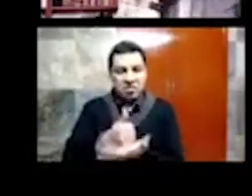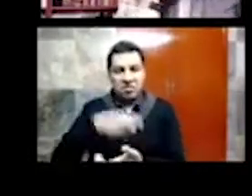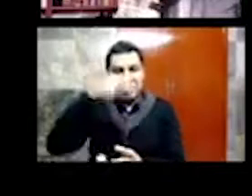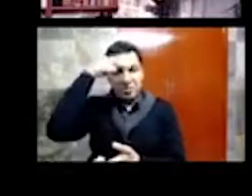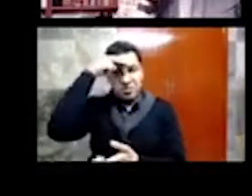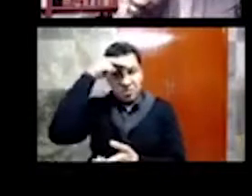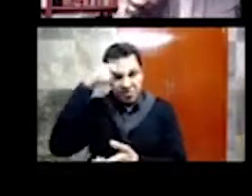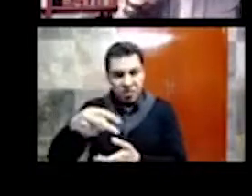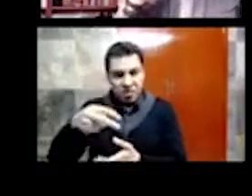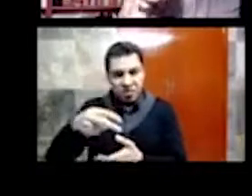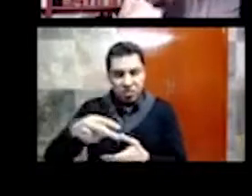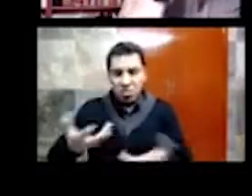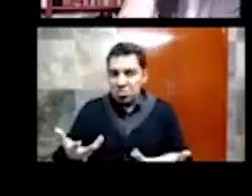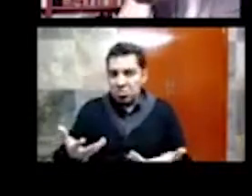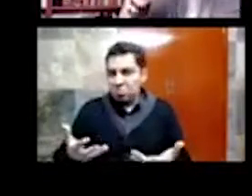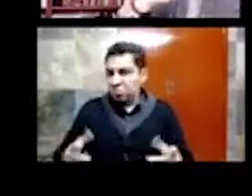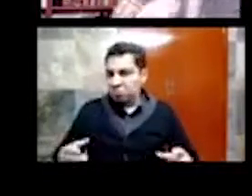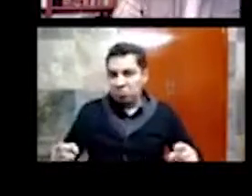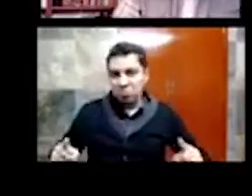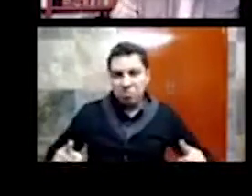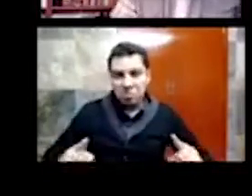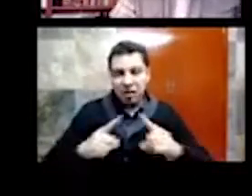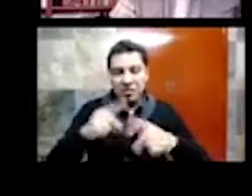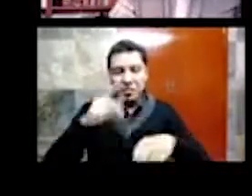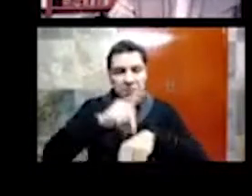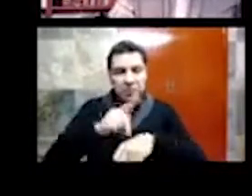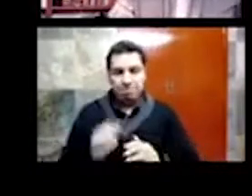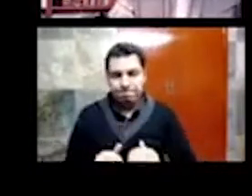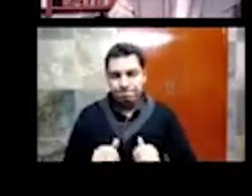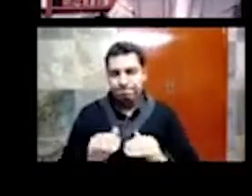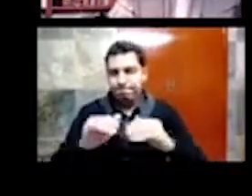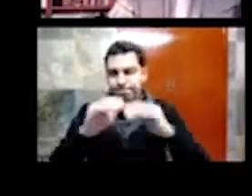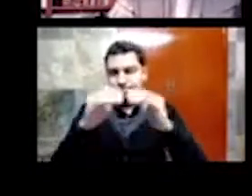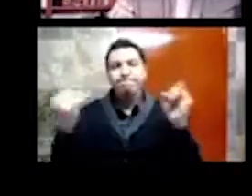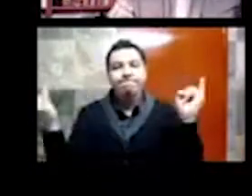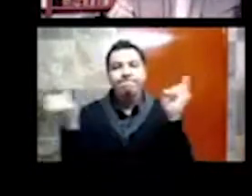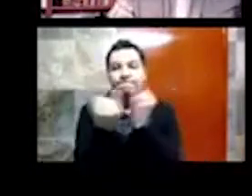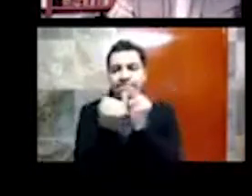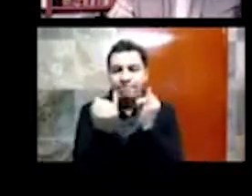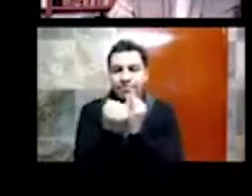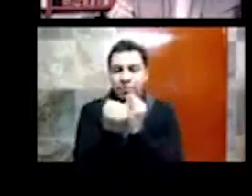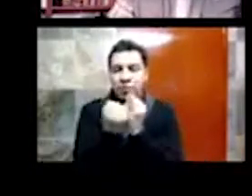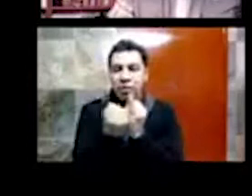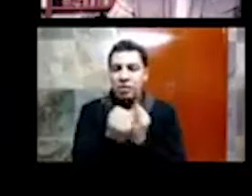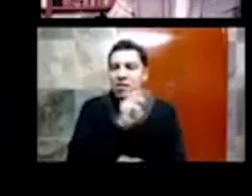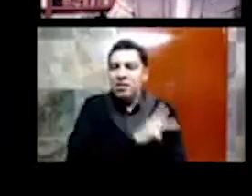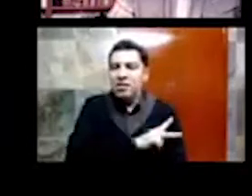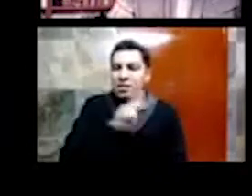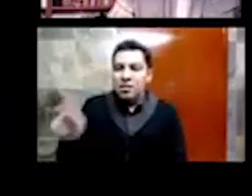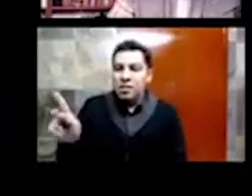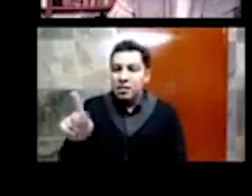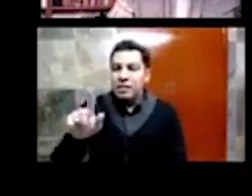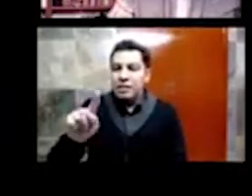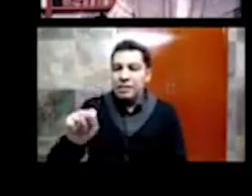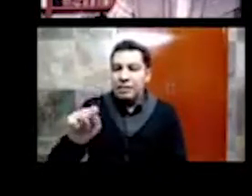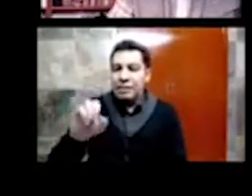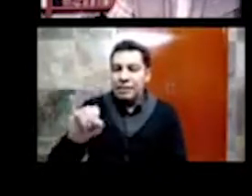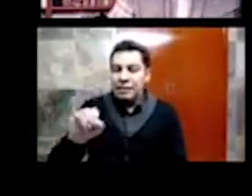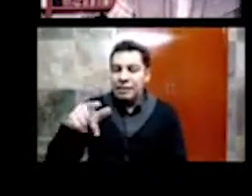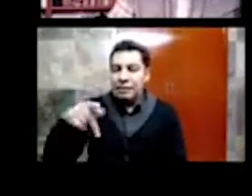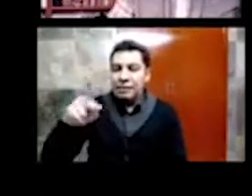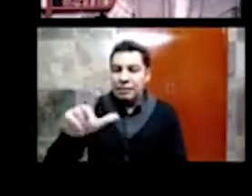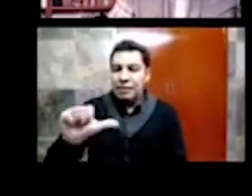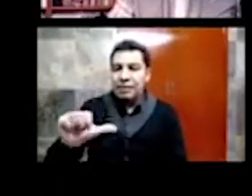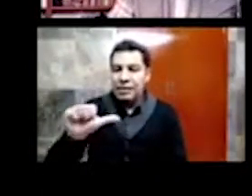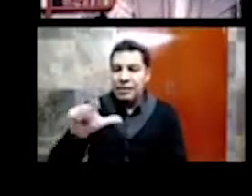este derrotero urbano de forma arquitectónica en Tikal, ¿no? En el mundo perdido de Tikal, en el